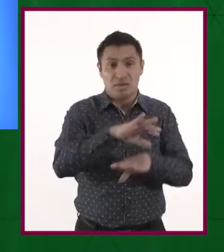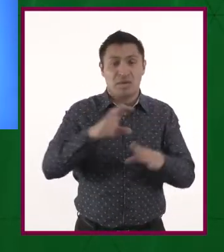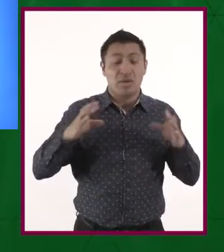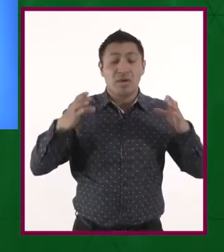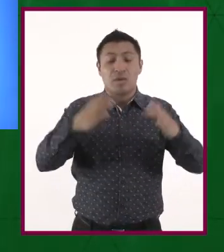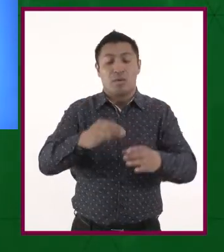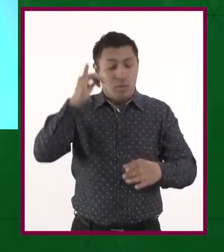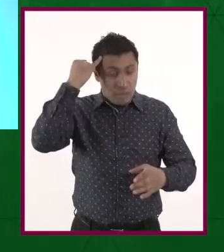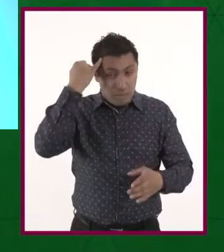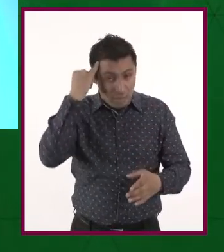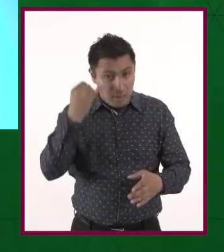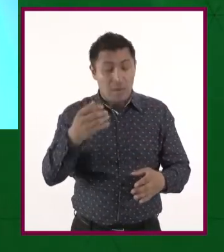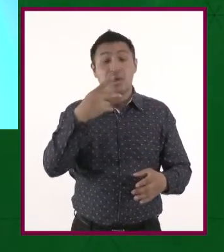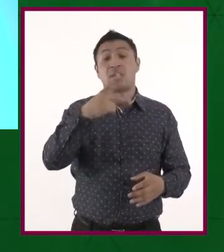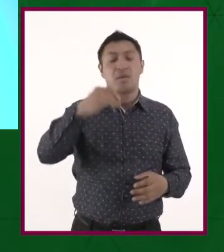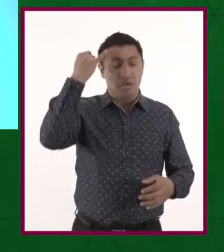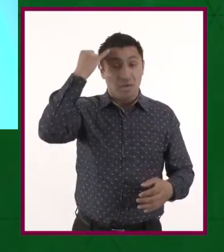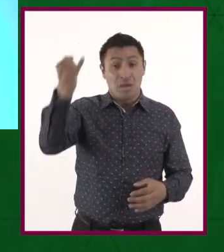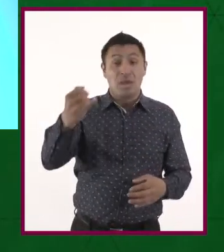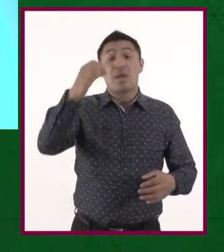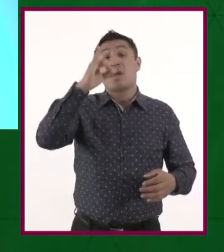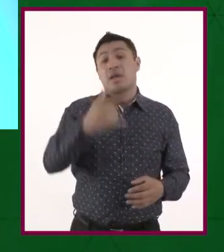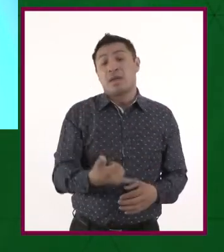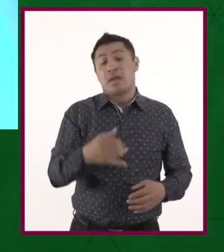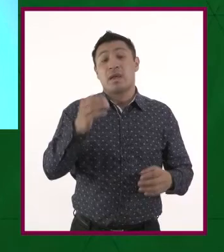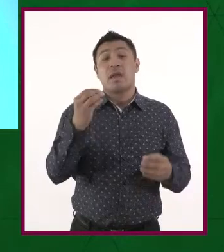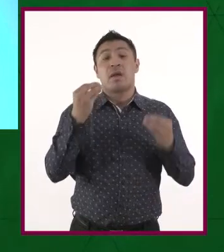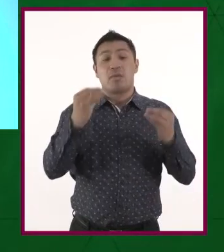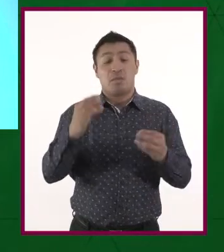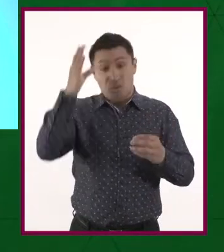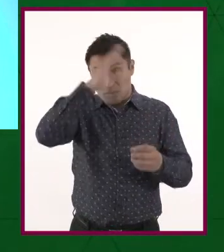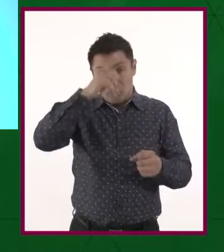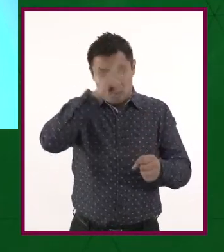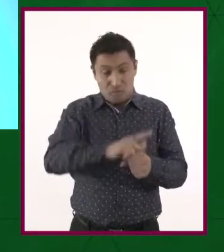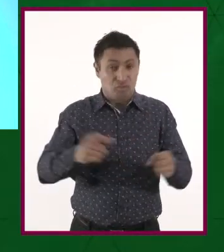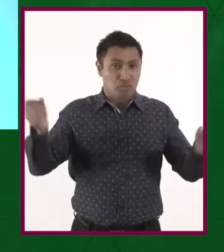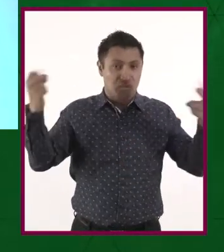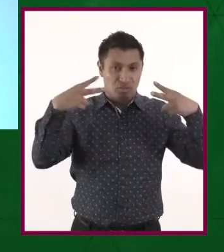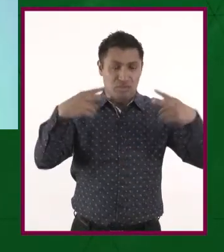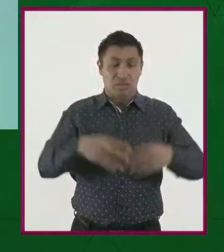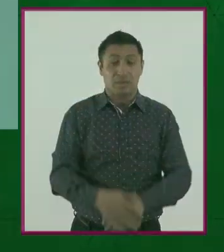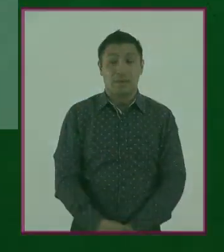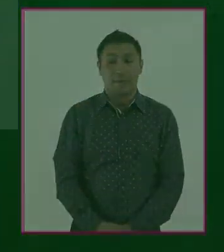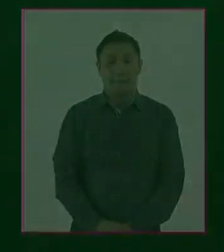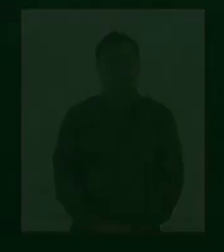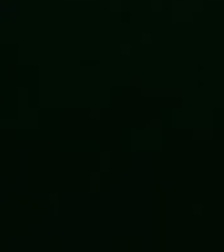comunidades indígenas, su cosmovisión y la multiculturalidad. ¡Hasta luego!